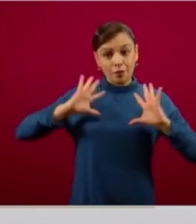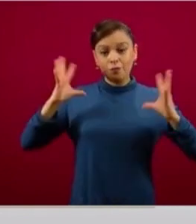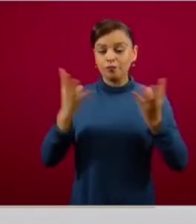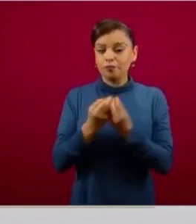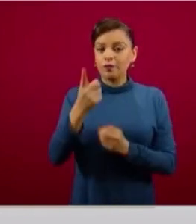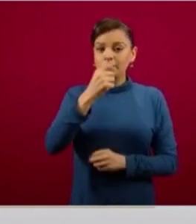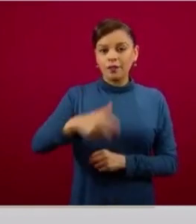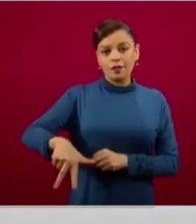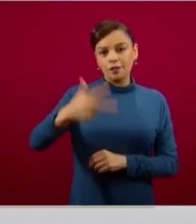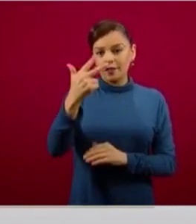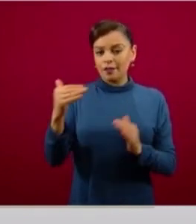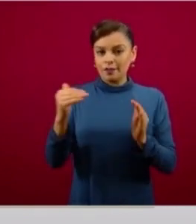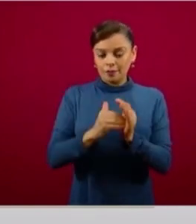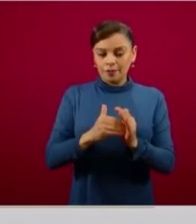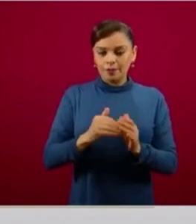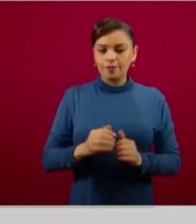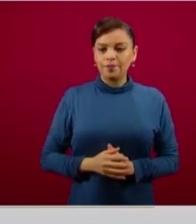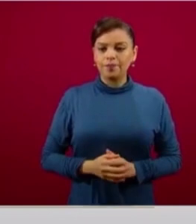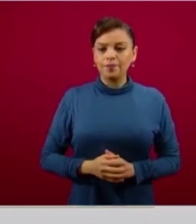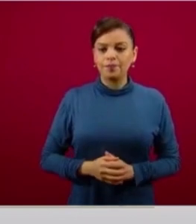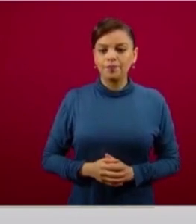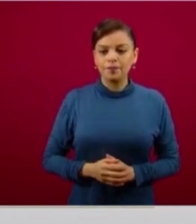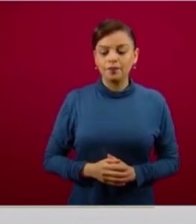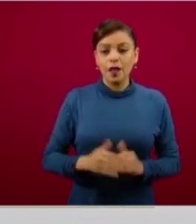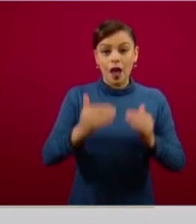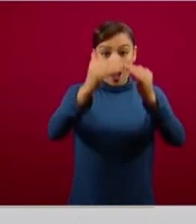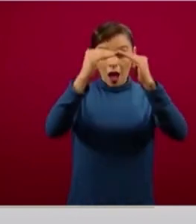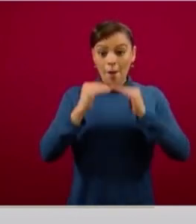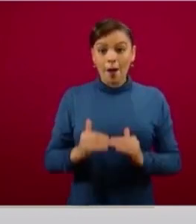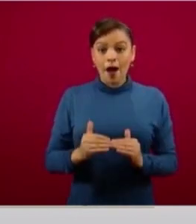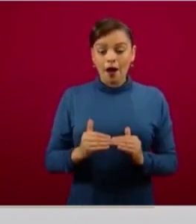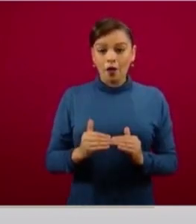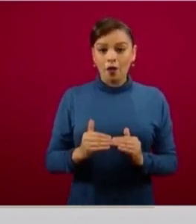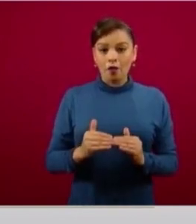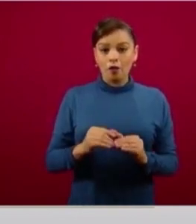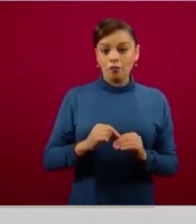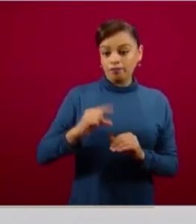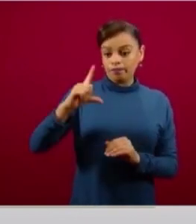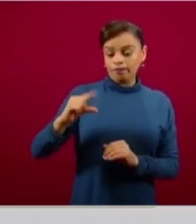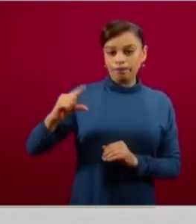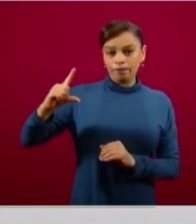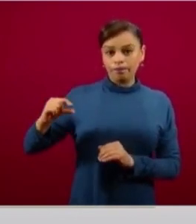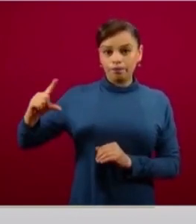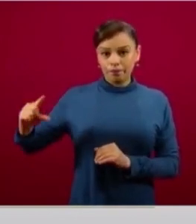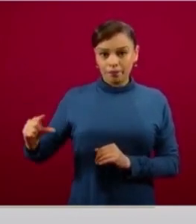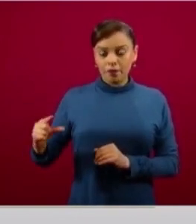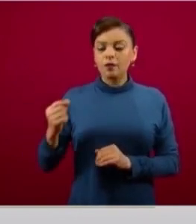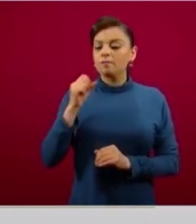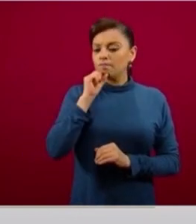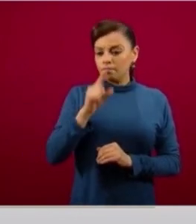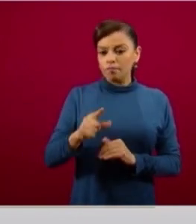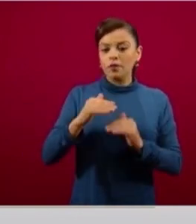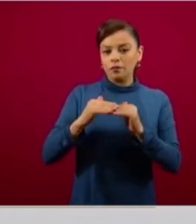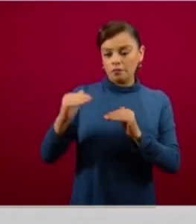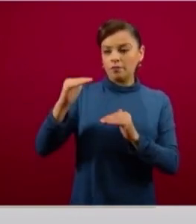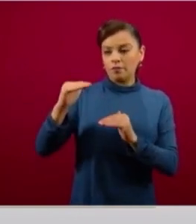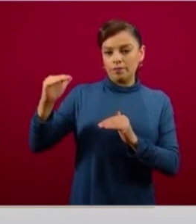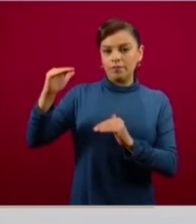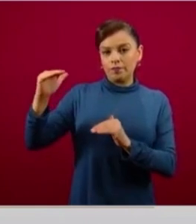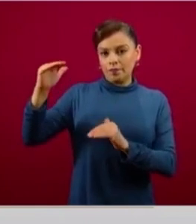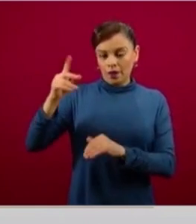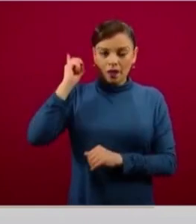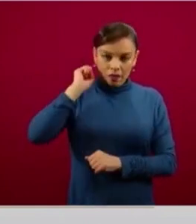gráfica del día de abajo es cómo se incrementan día con día como lo ven